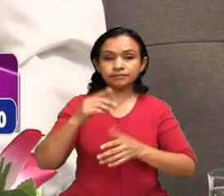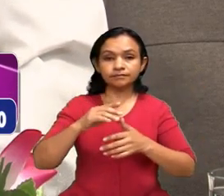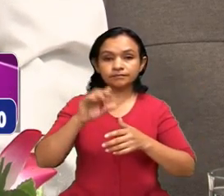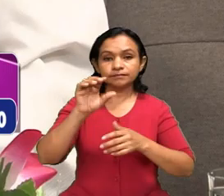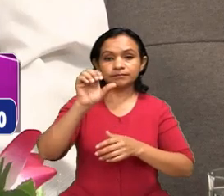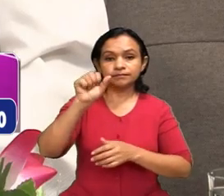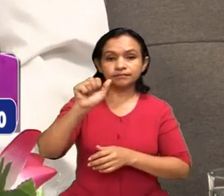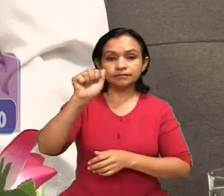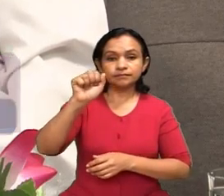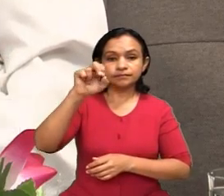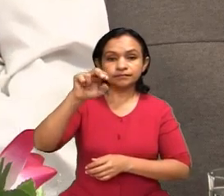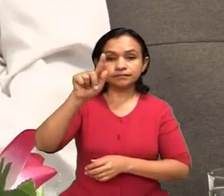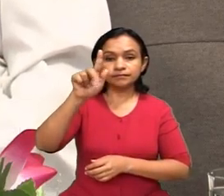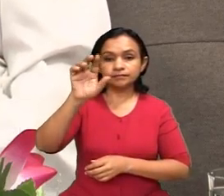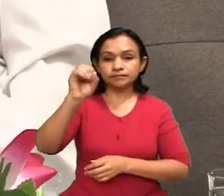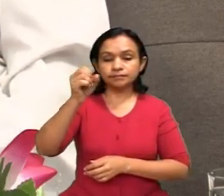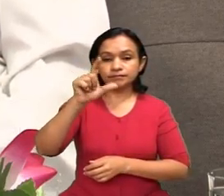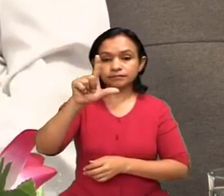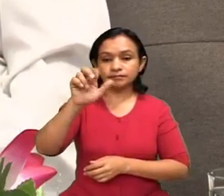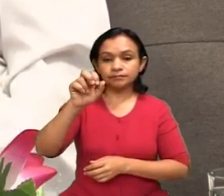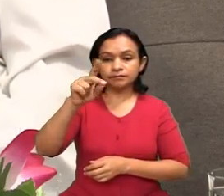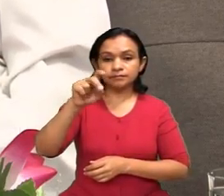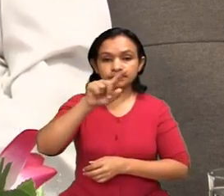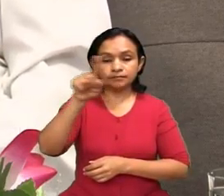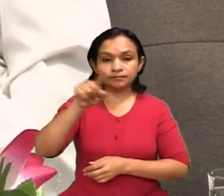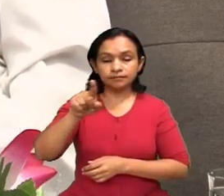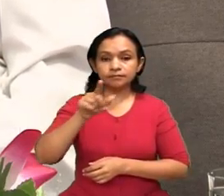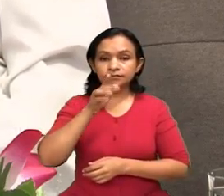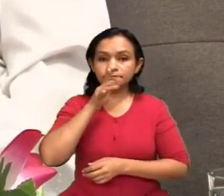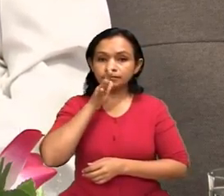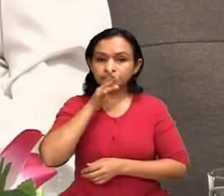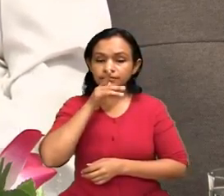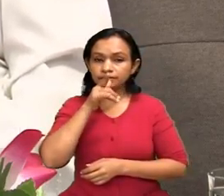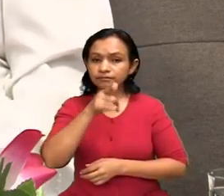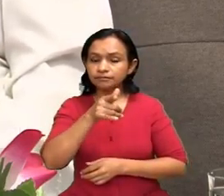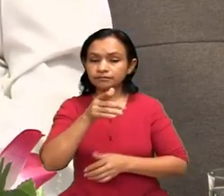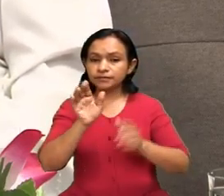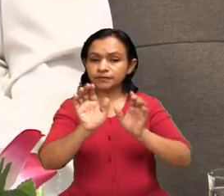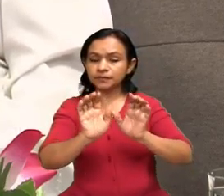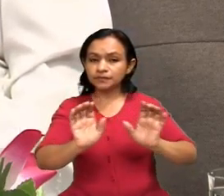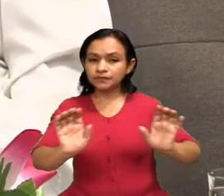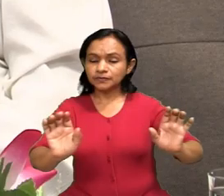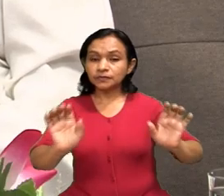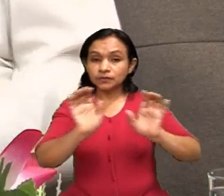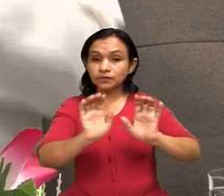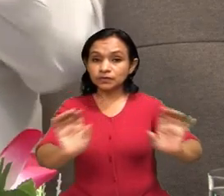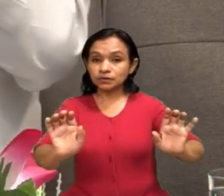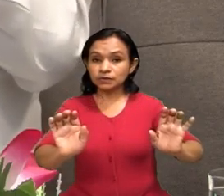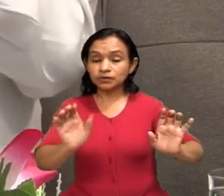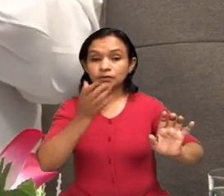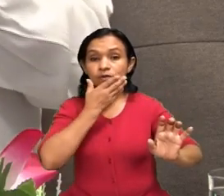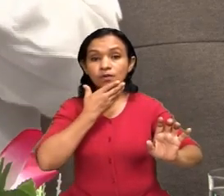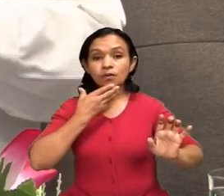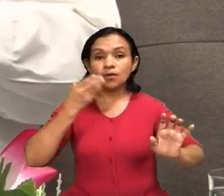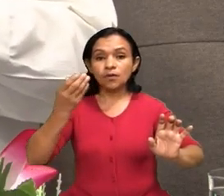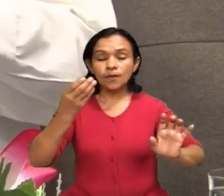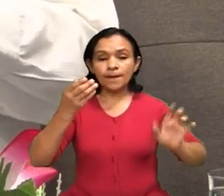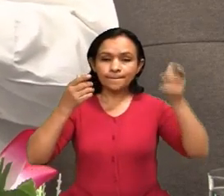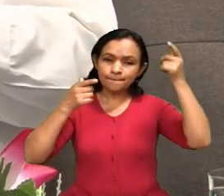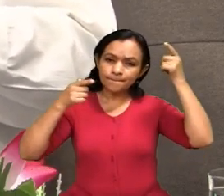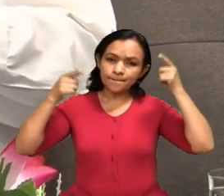López. Okay. Santos López, un niño, un adolescente, que viene con Sandino a